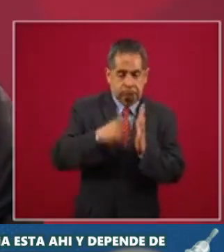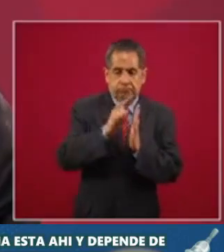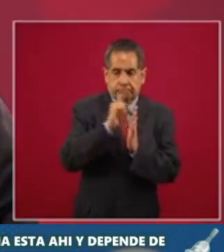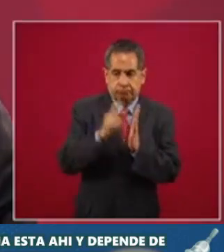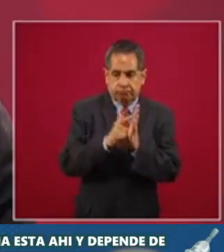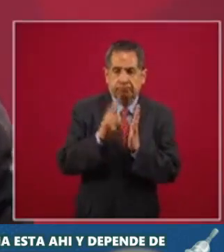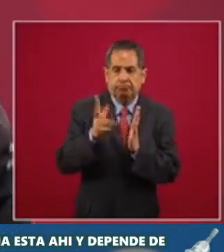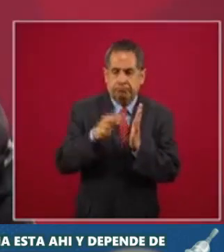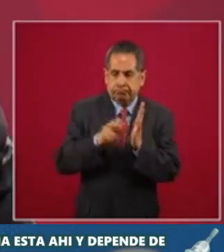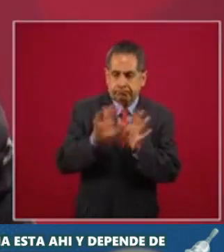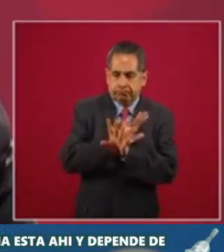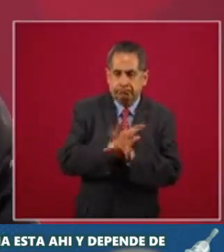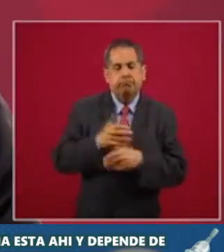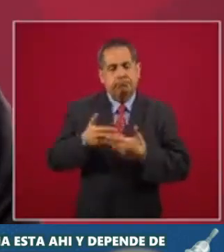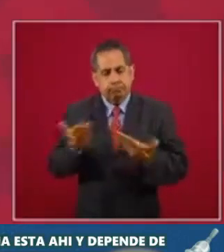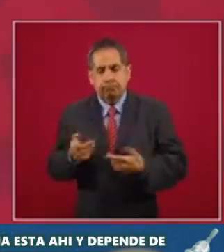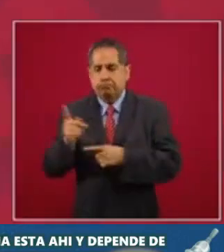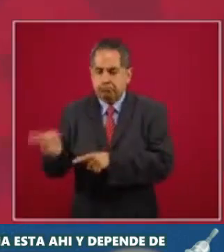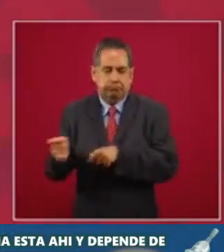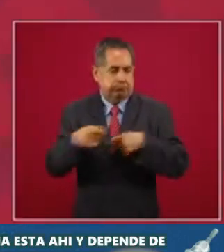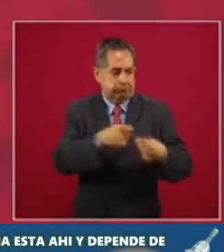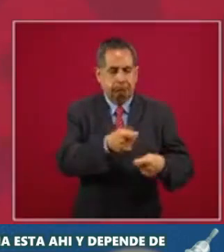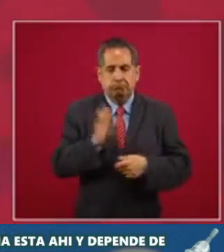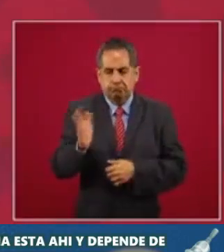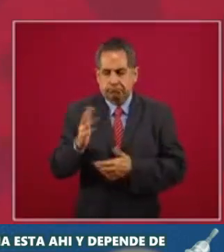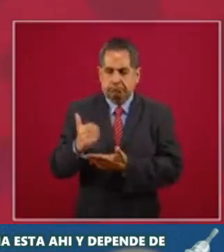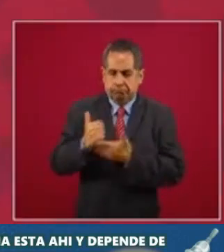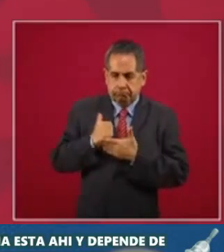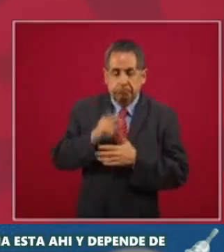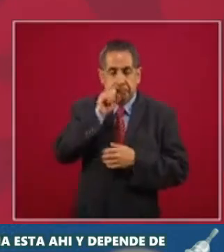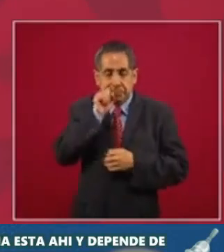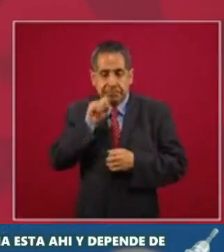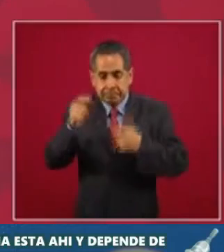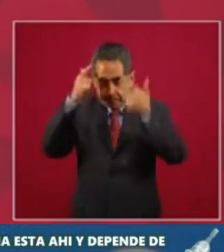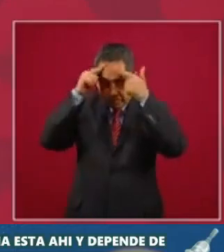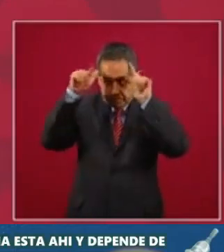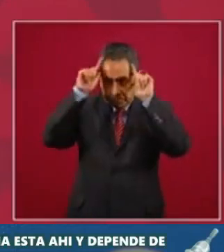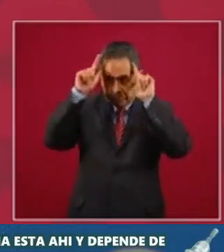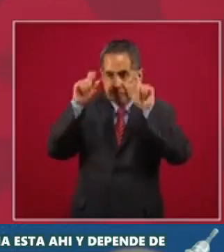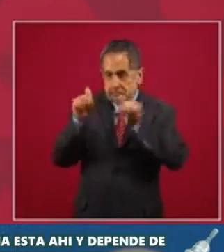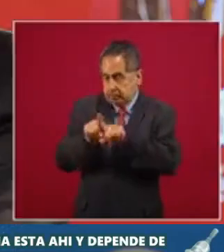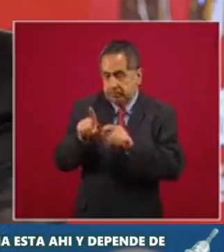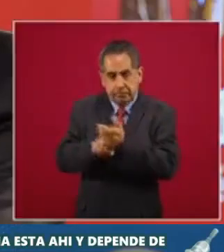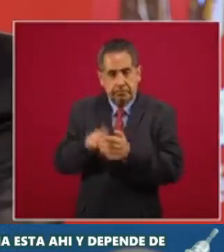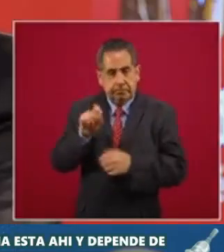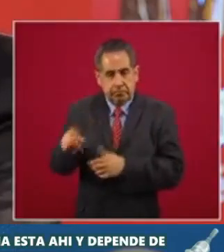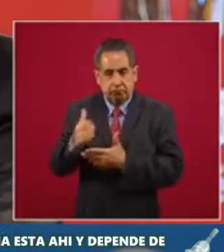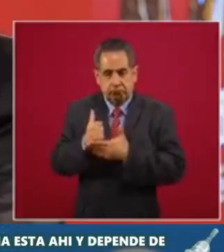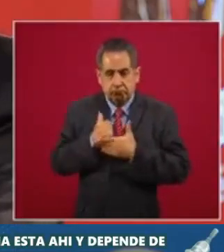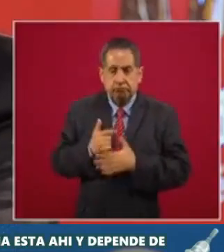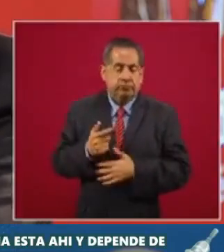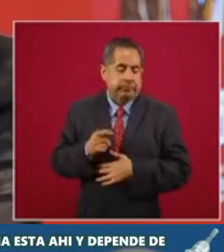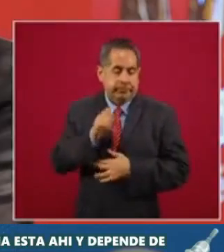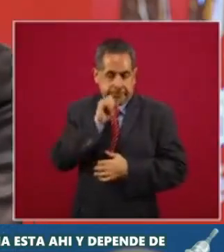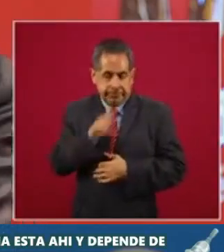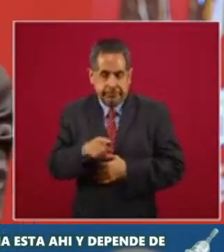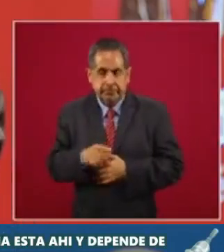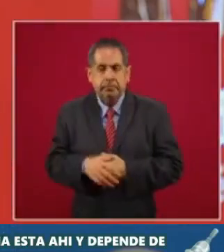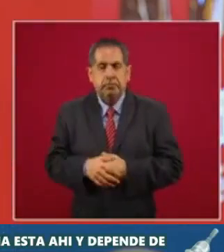mismo que la marina y se está creando de manera